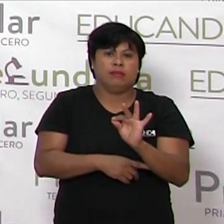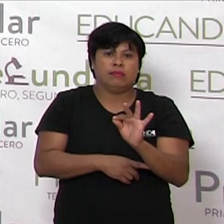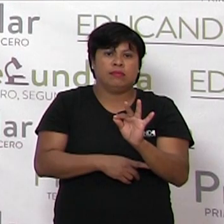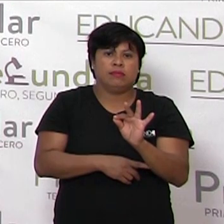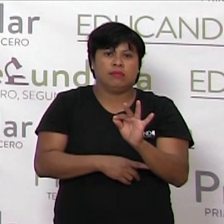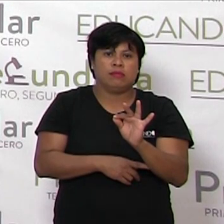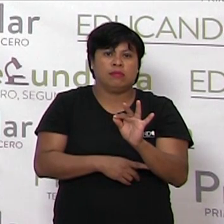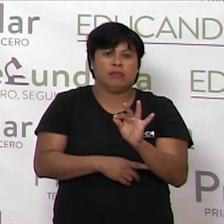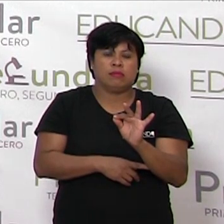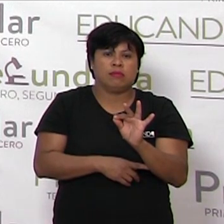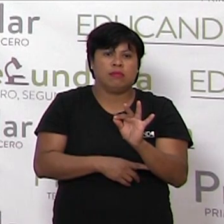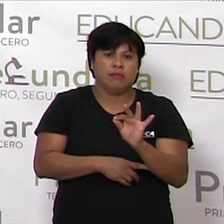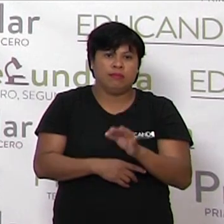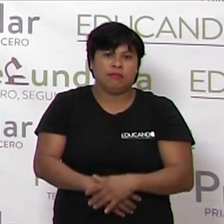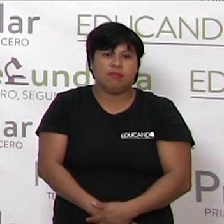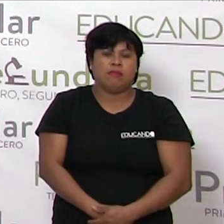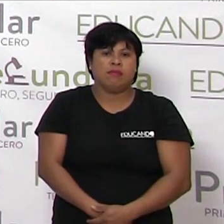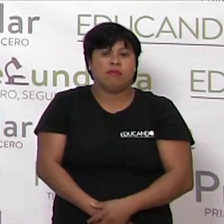40.